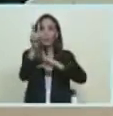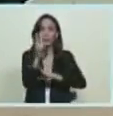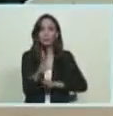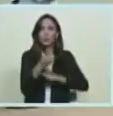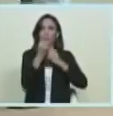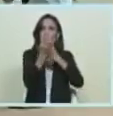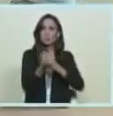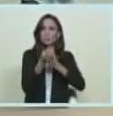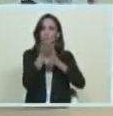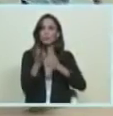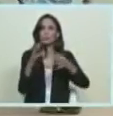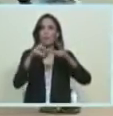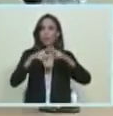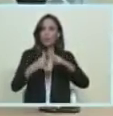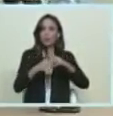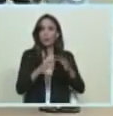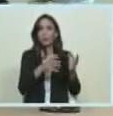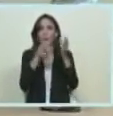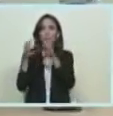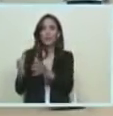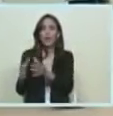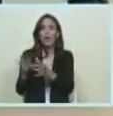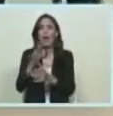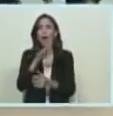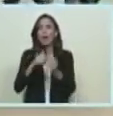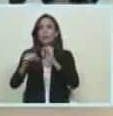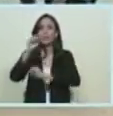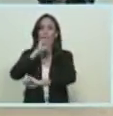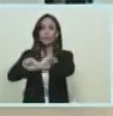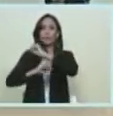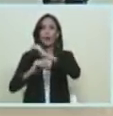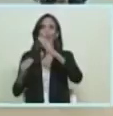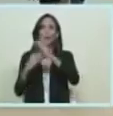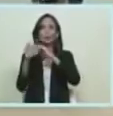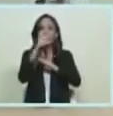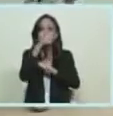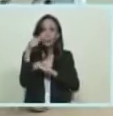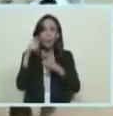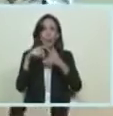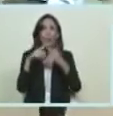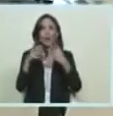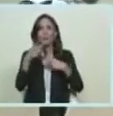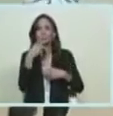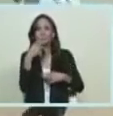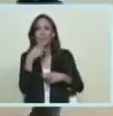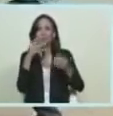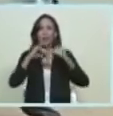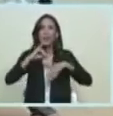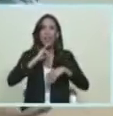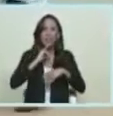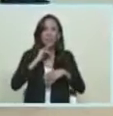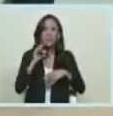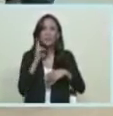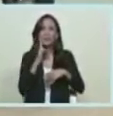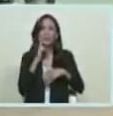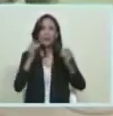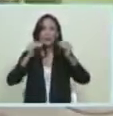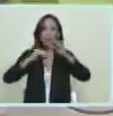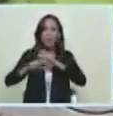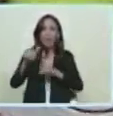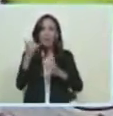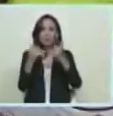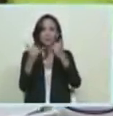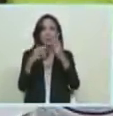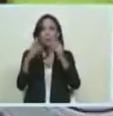charlas nutricionales. Y como cuarto punto, presidente, la lucha contra las drogas, contra el cigarrillo y contra el alcoholismo.